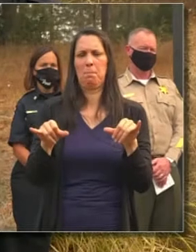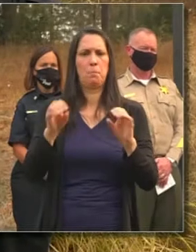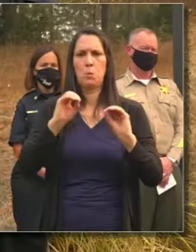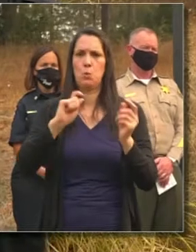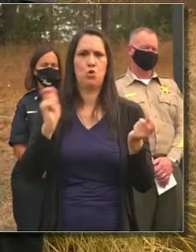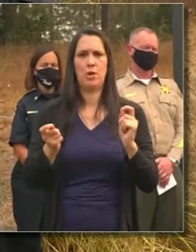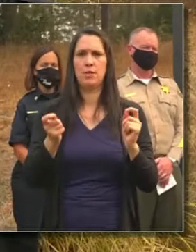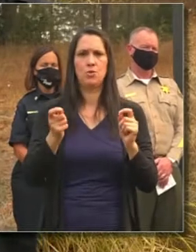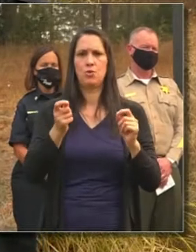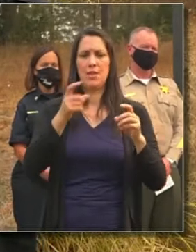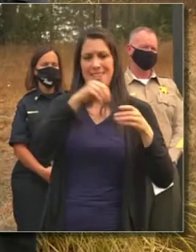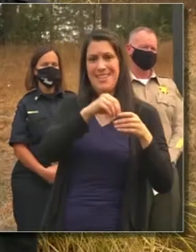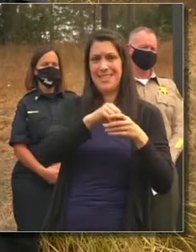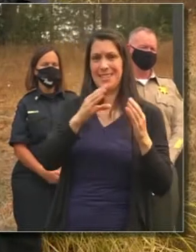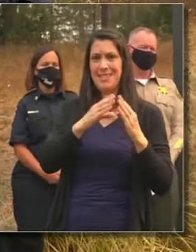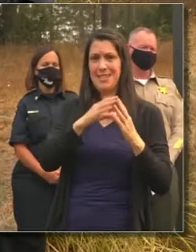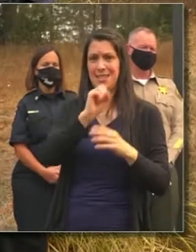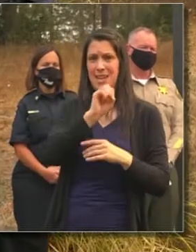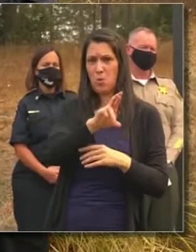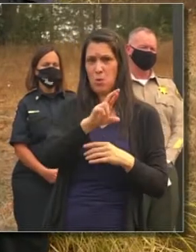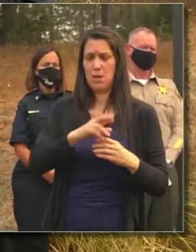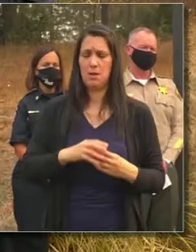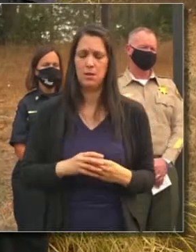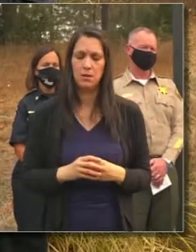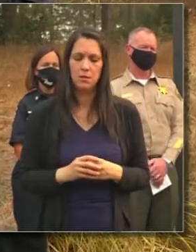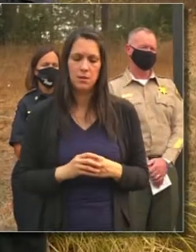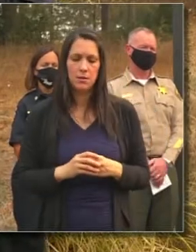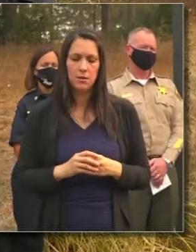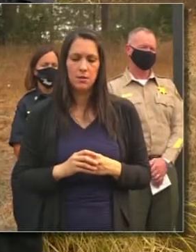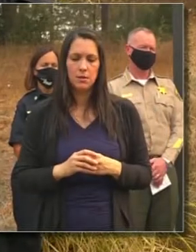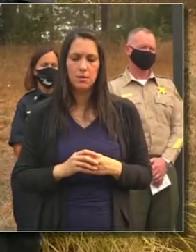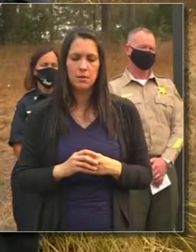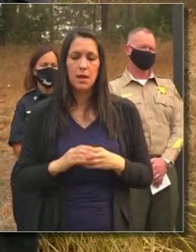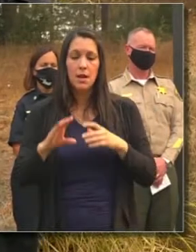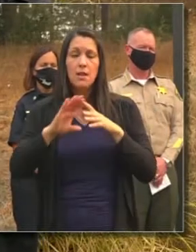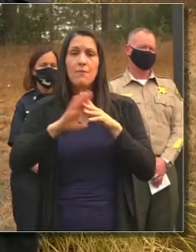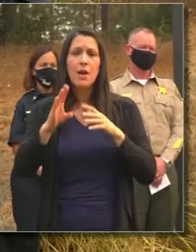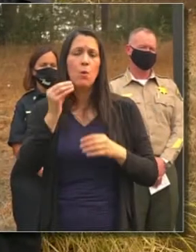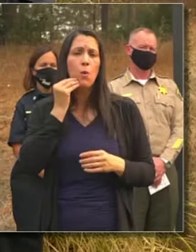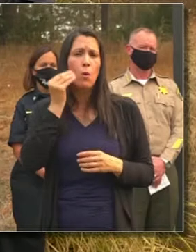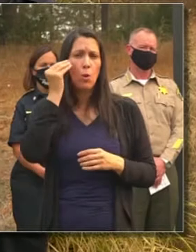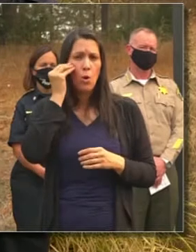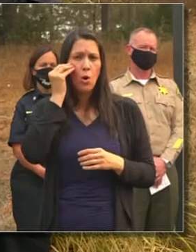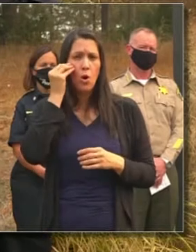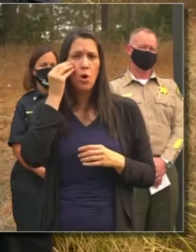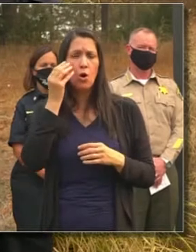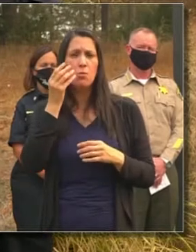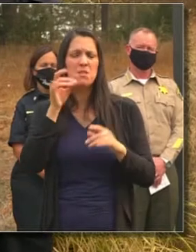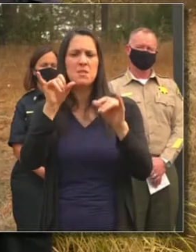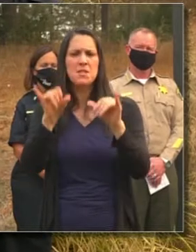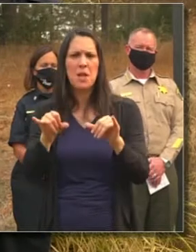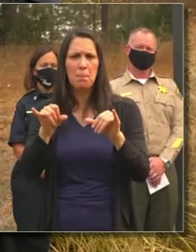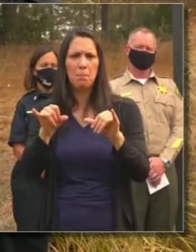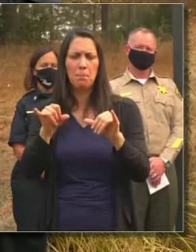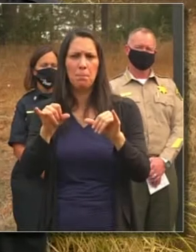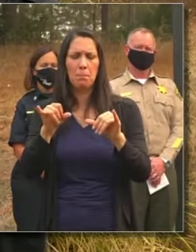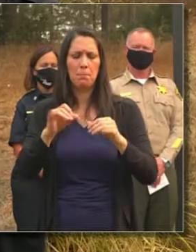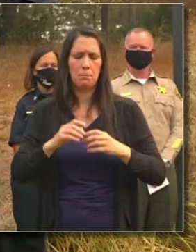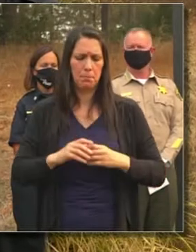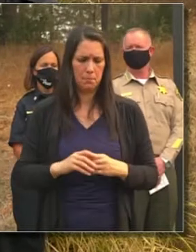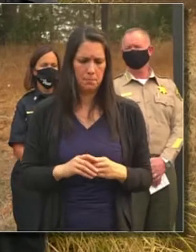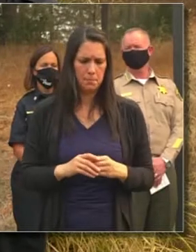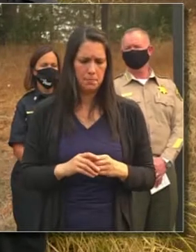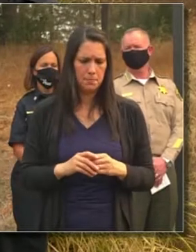dentro de la ciudad de santa rosa no hay ningún cambio en cuanto a los residentes evacuados actualmente estamos